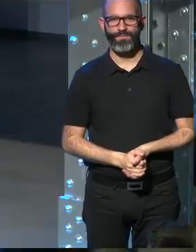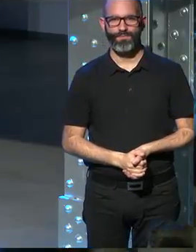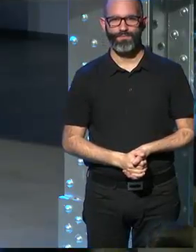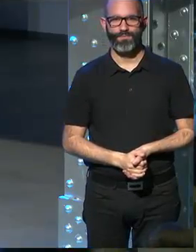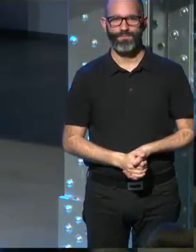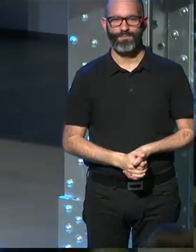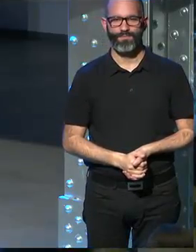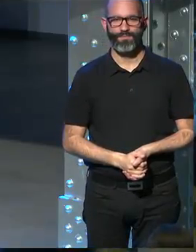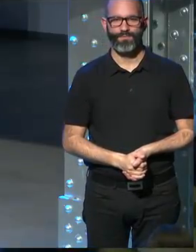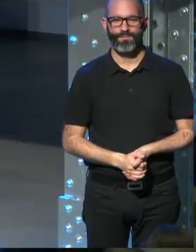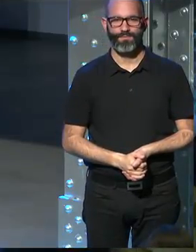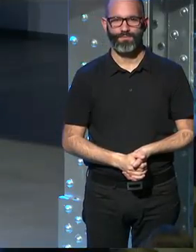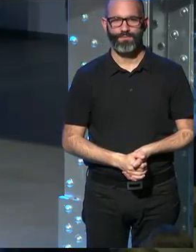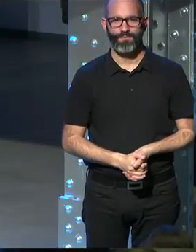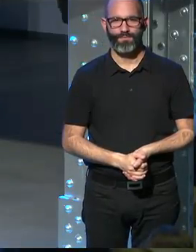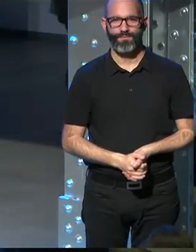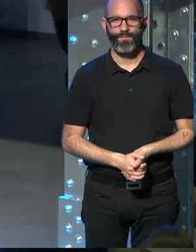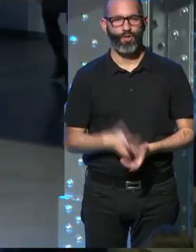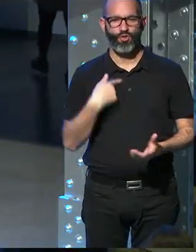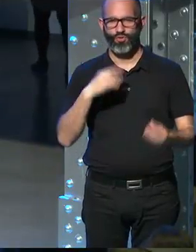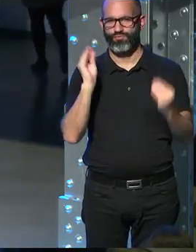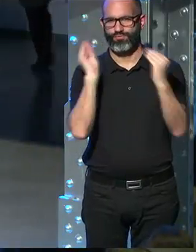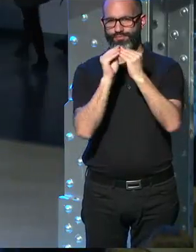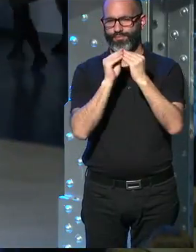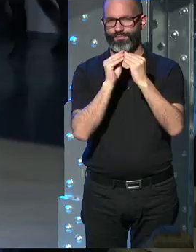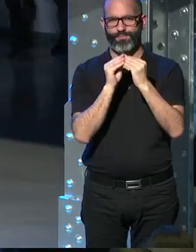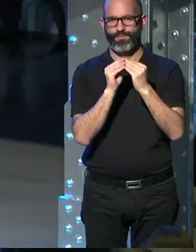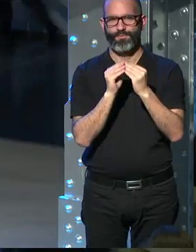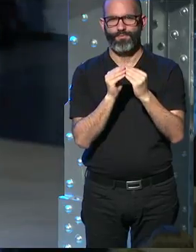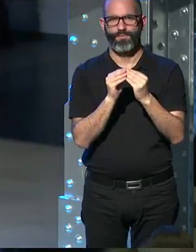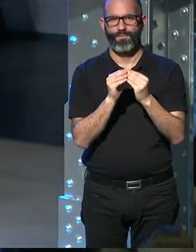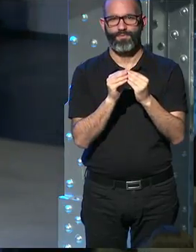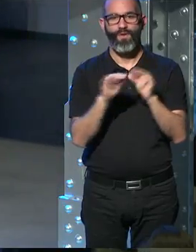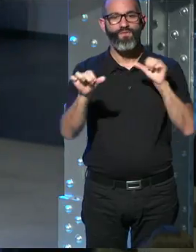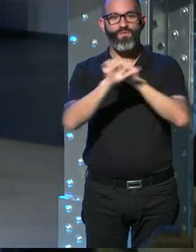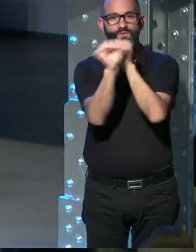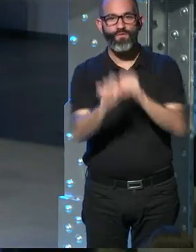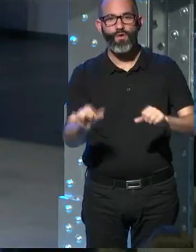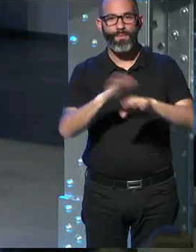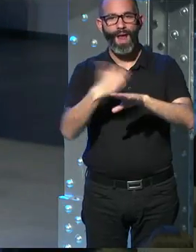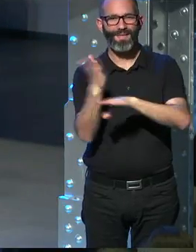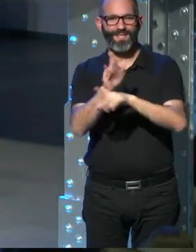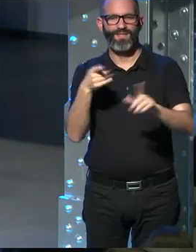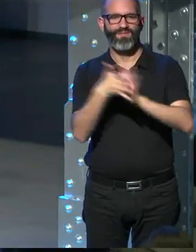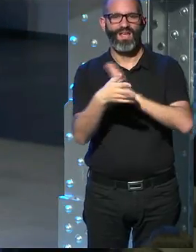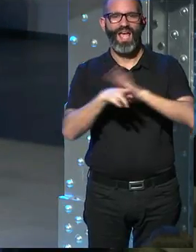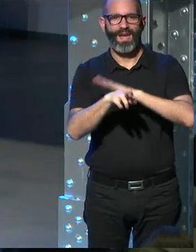Si quieres... No, es que estoy totalmente de acuerdo, sí. El medio es básicamente la herramienta.